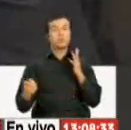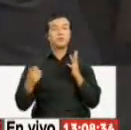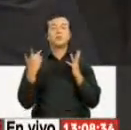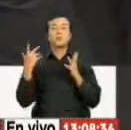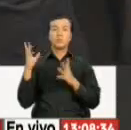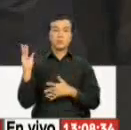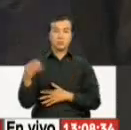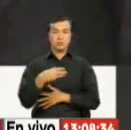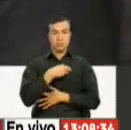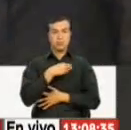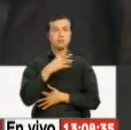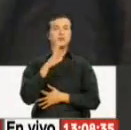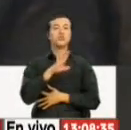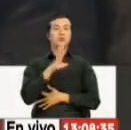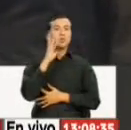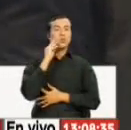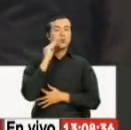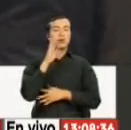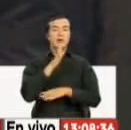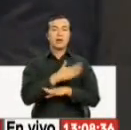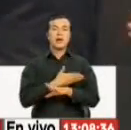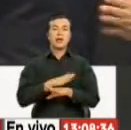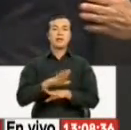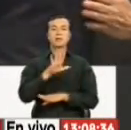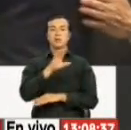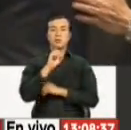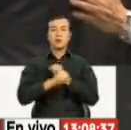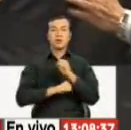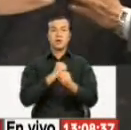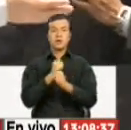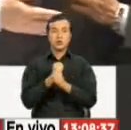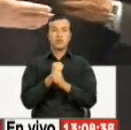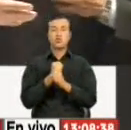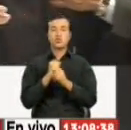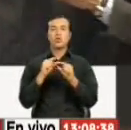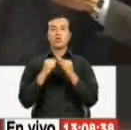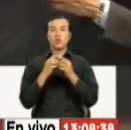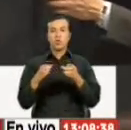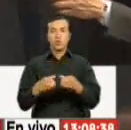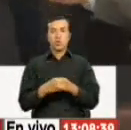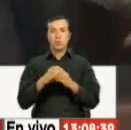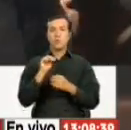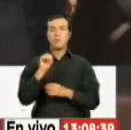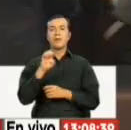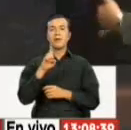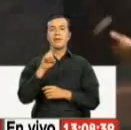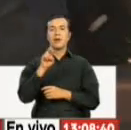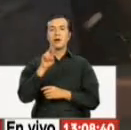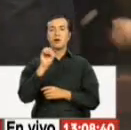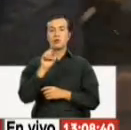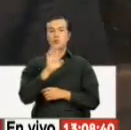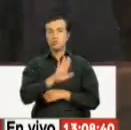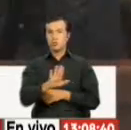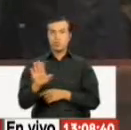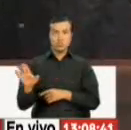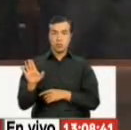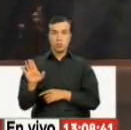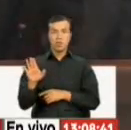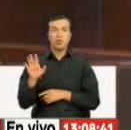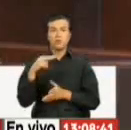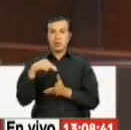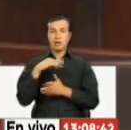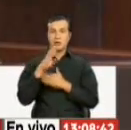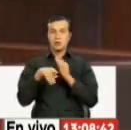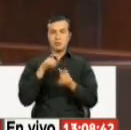condecoró por su trayectoria artística años a la orquesta de don medardo y sus players con la que seguramente por aquí todos habrán